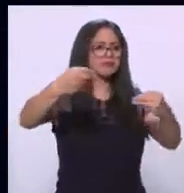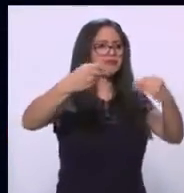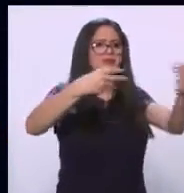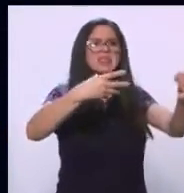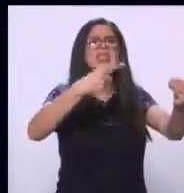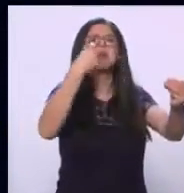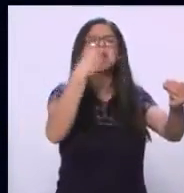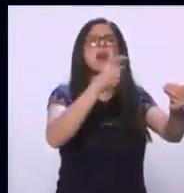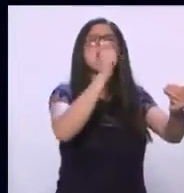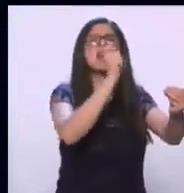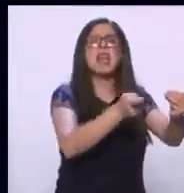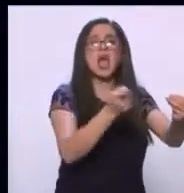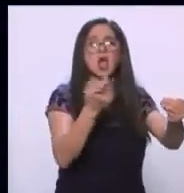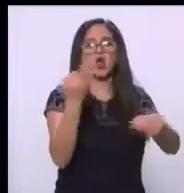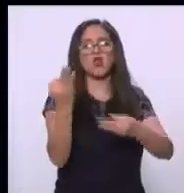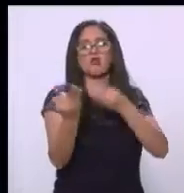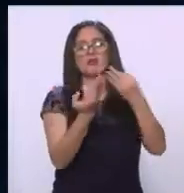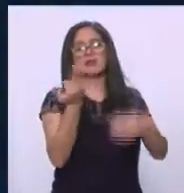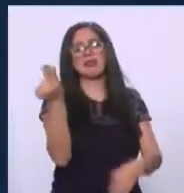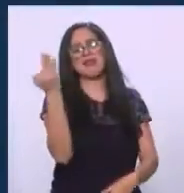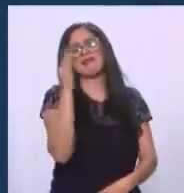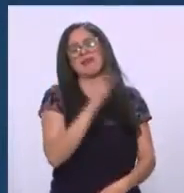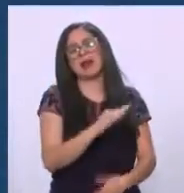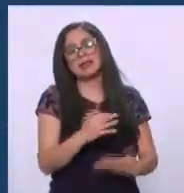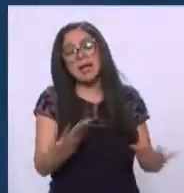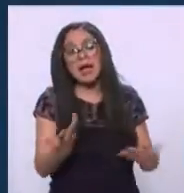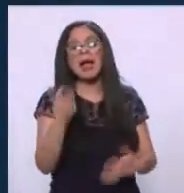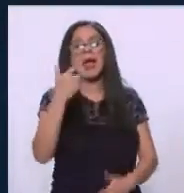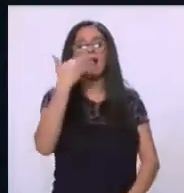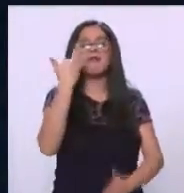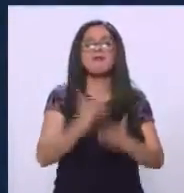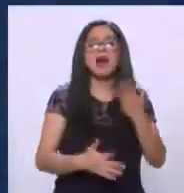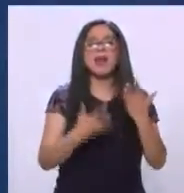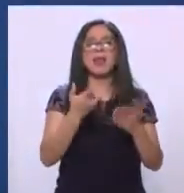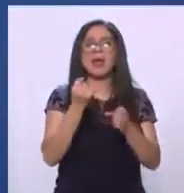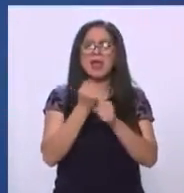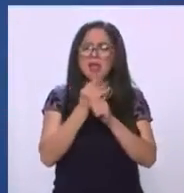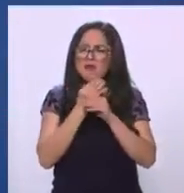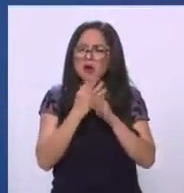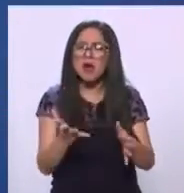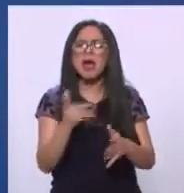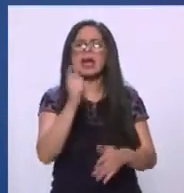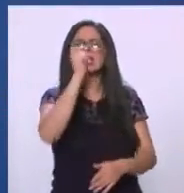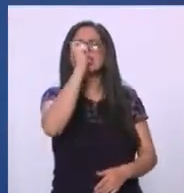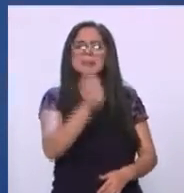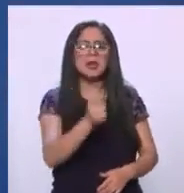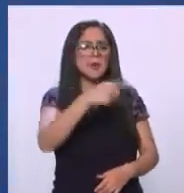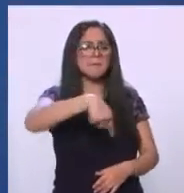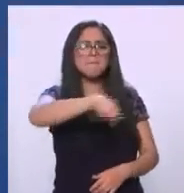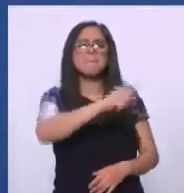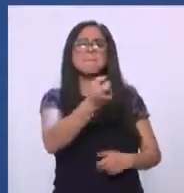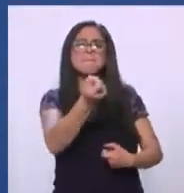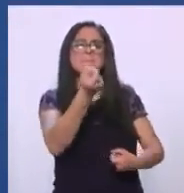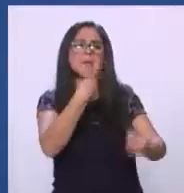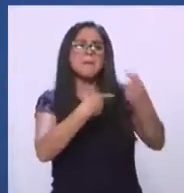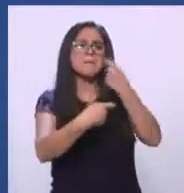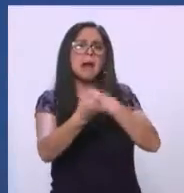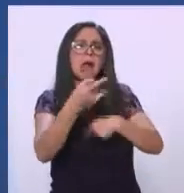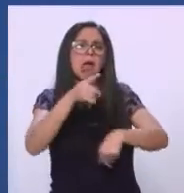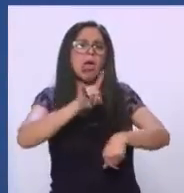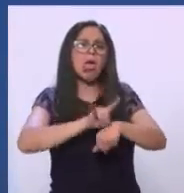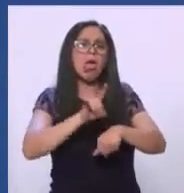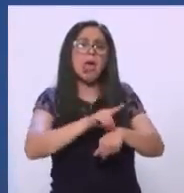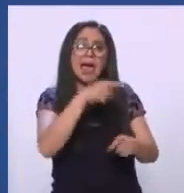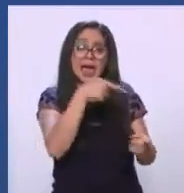ese sentido, por ejemplo, hay mucha desinformación sobre medicamentos que mágicamente curan la